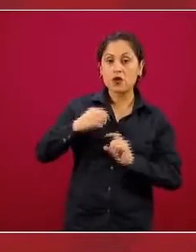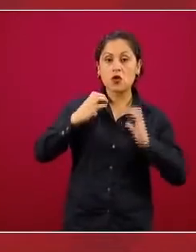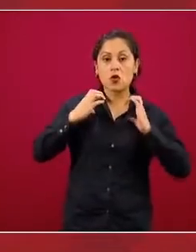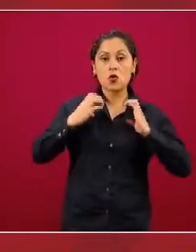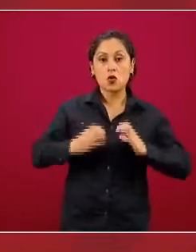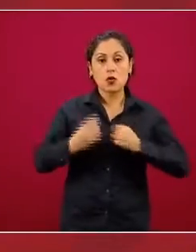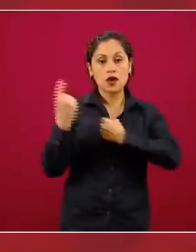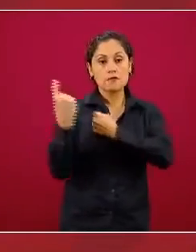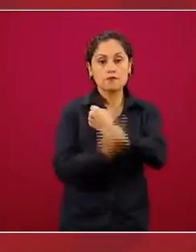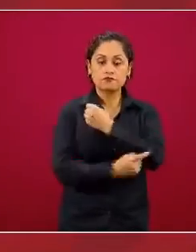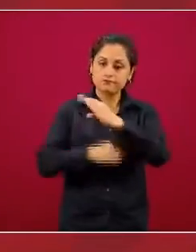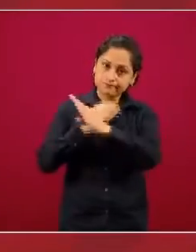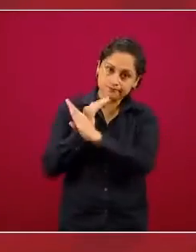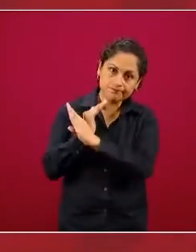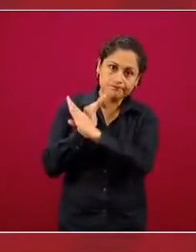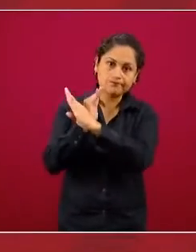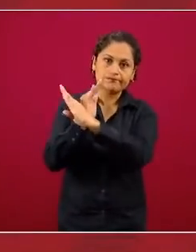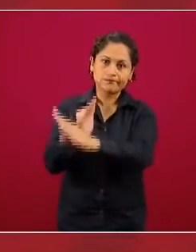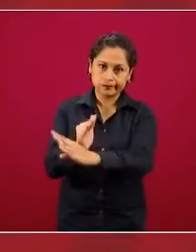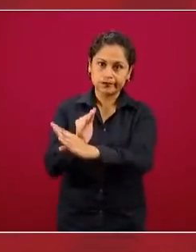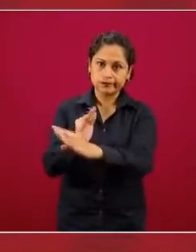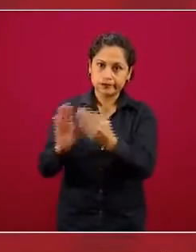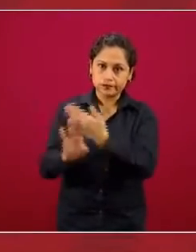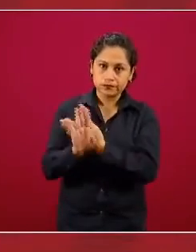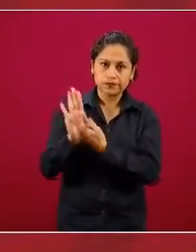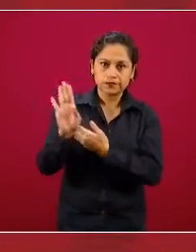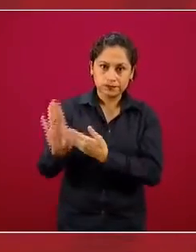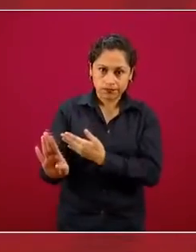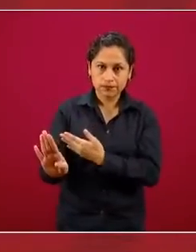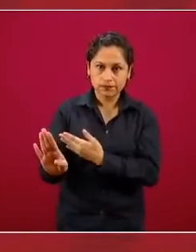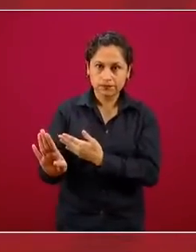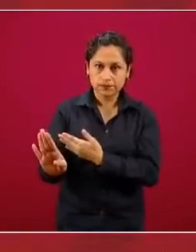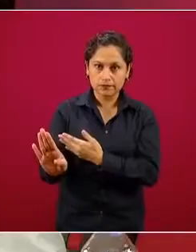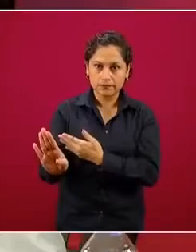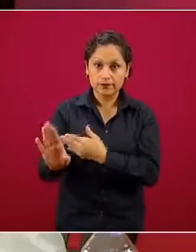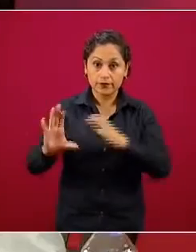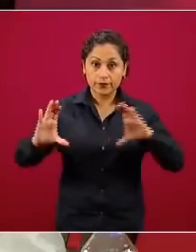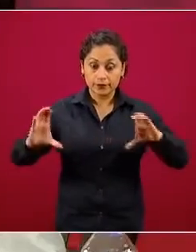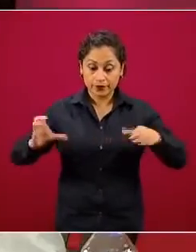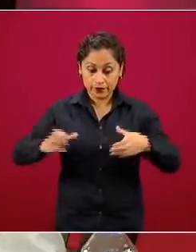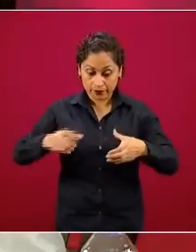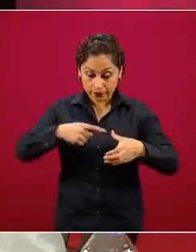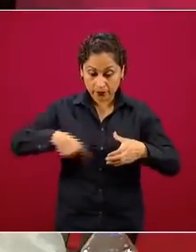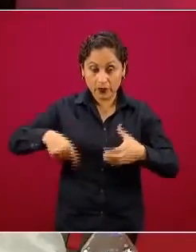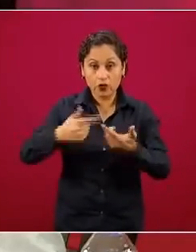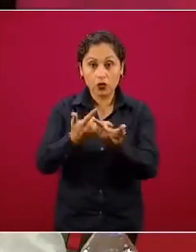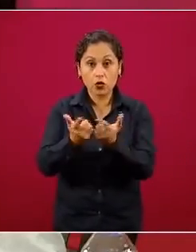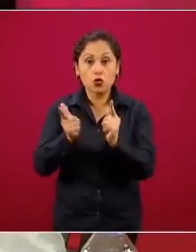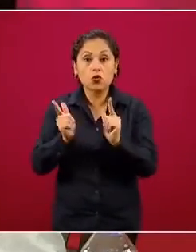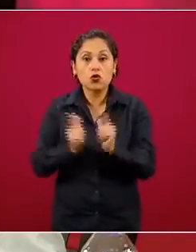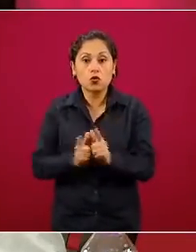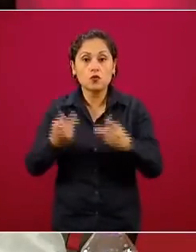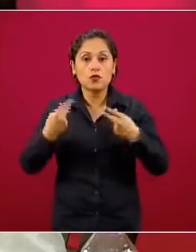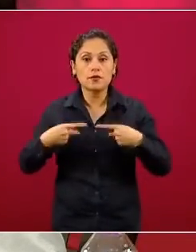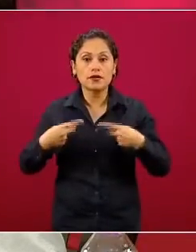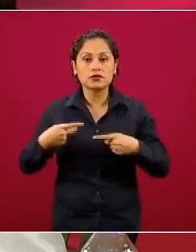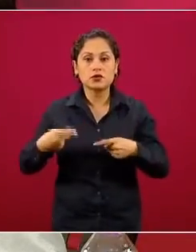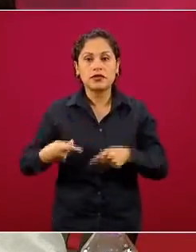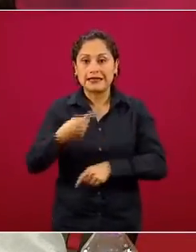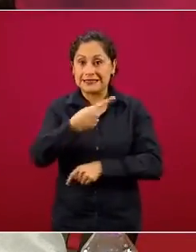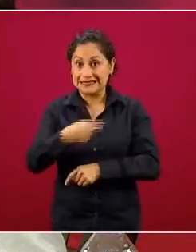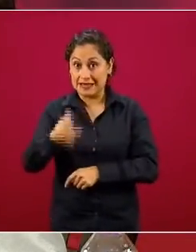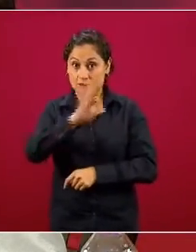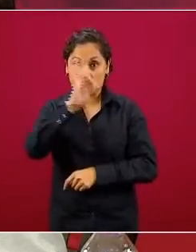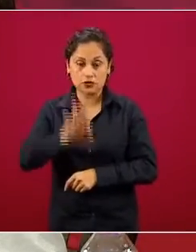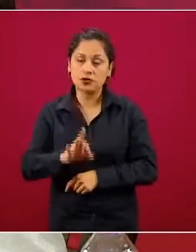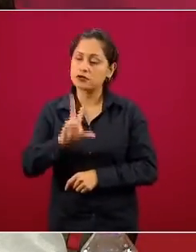sistema de defensas del organismo, en un conjunto de personas que no tiene que ser el 100%, no tiene que ser el todo,